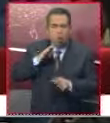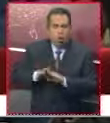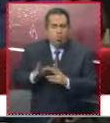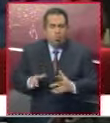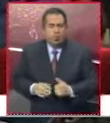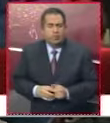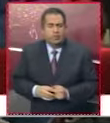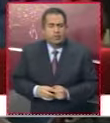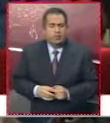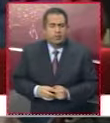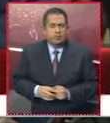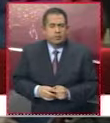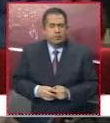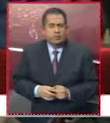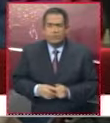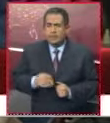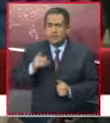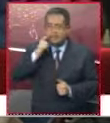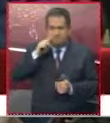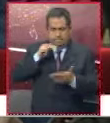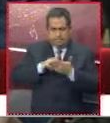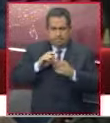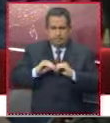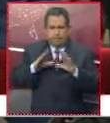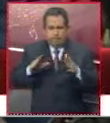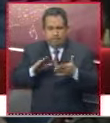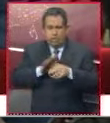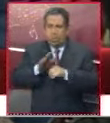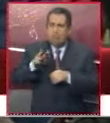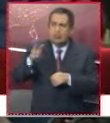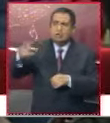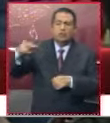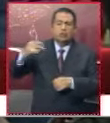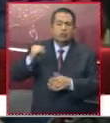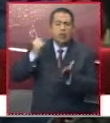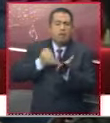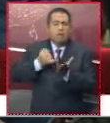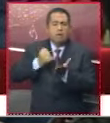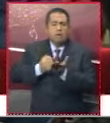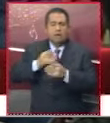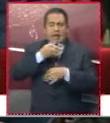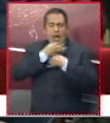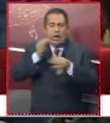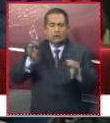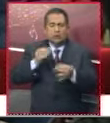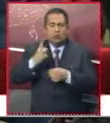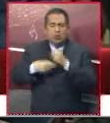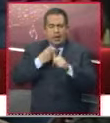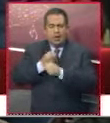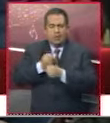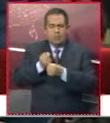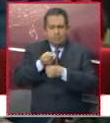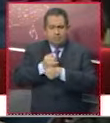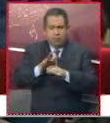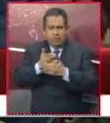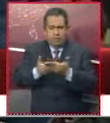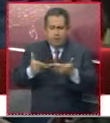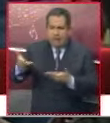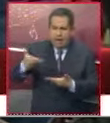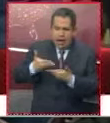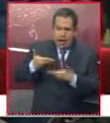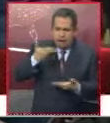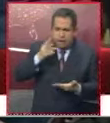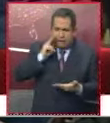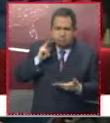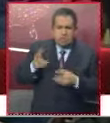Para verificar no solo los intereses, sino las declaraciones fiscales y patrimoniales de todos los servidores públicos, sino también para monitorear